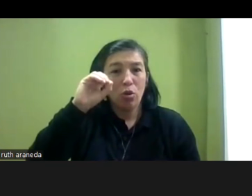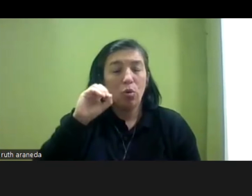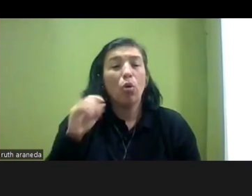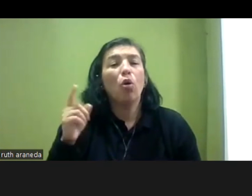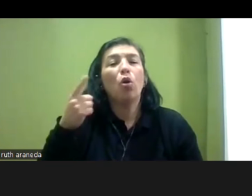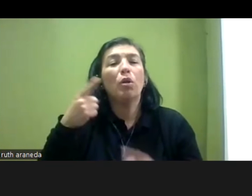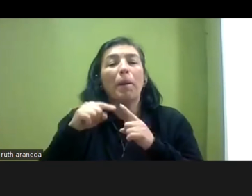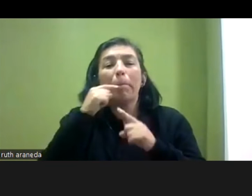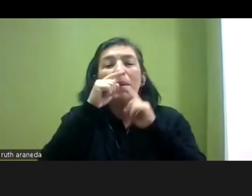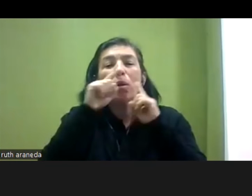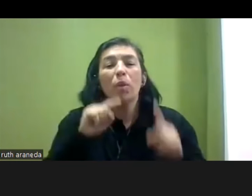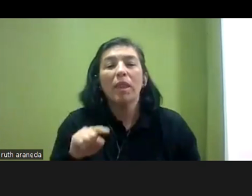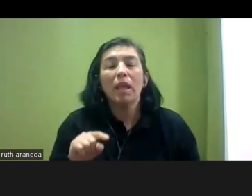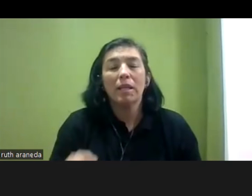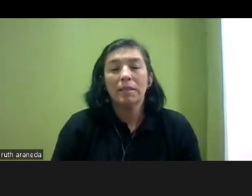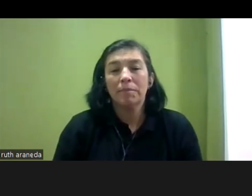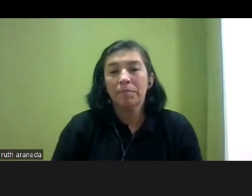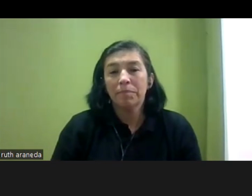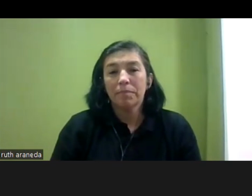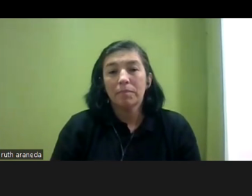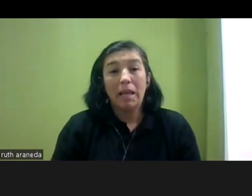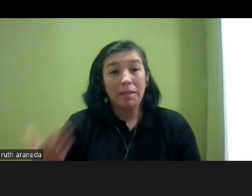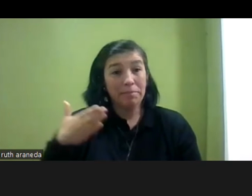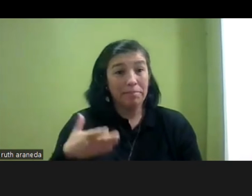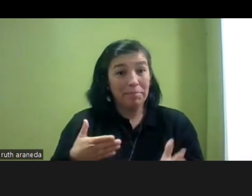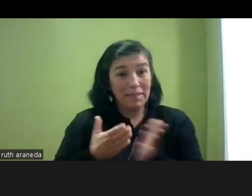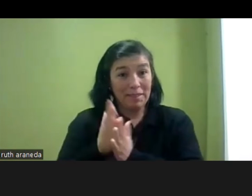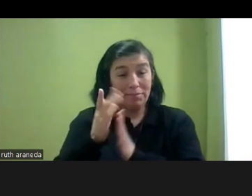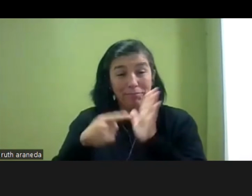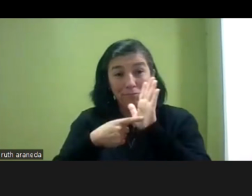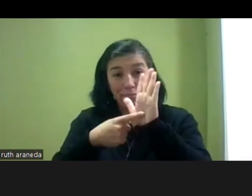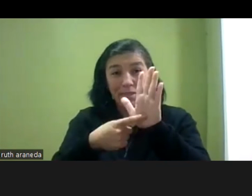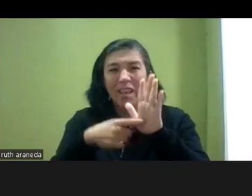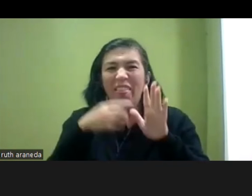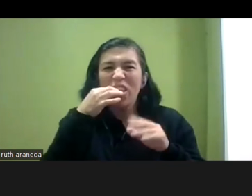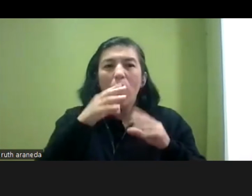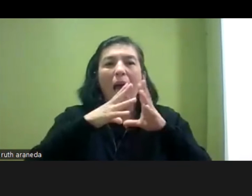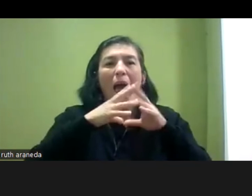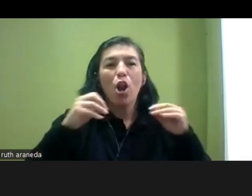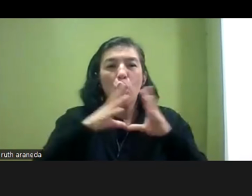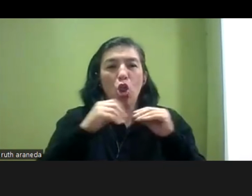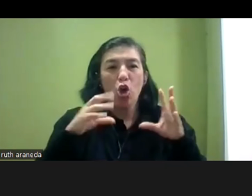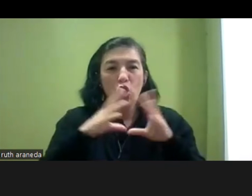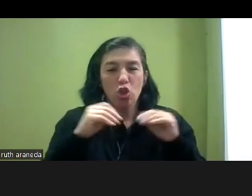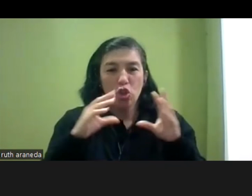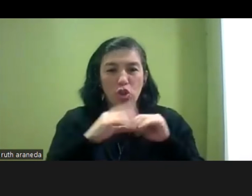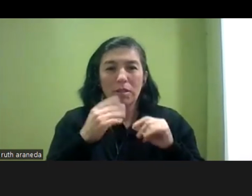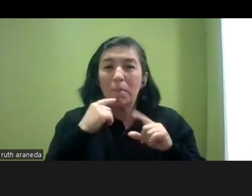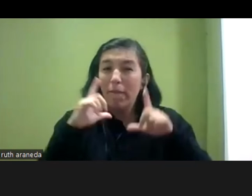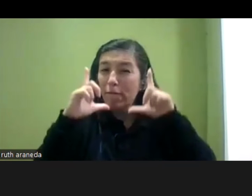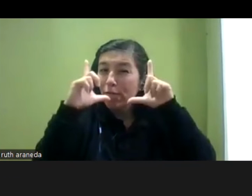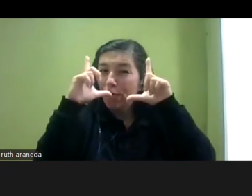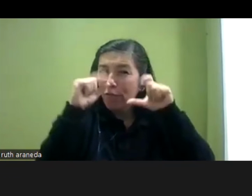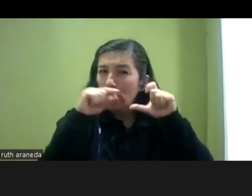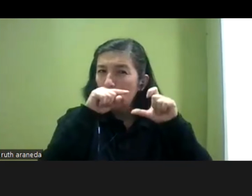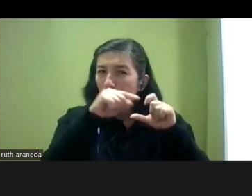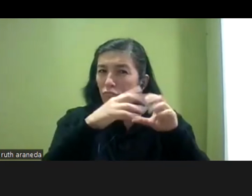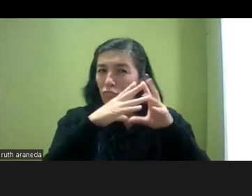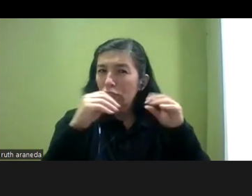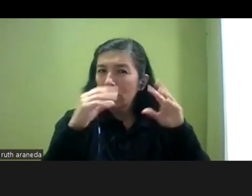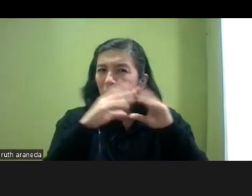pregunta, Elena. Al comienzo de la presentación habló del algodón y la Sí, fotografía que había era de